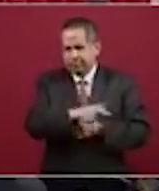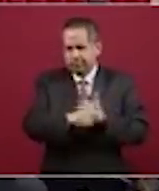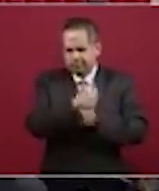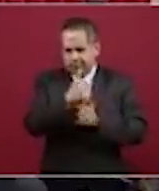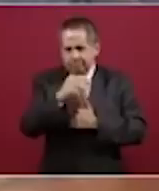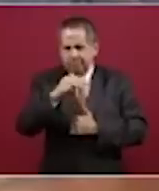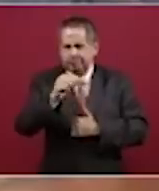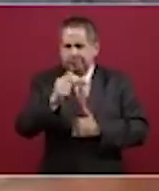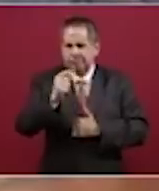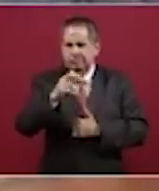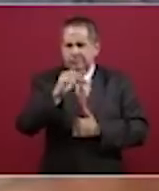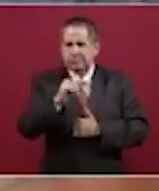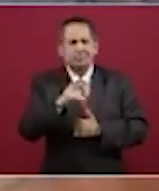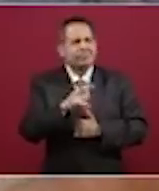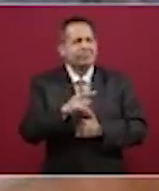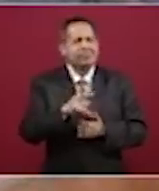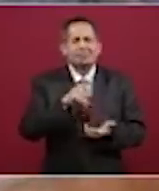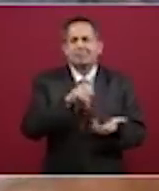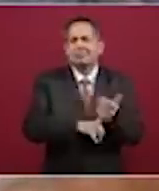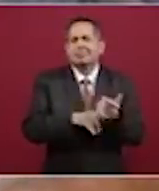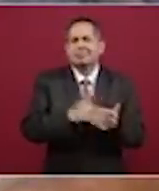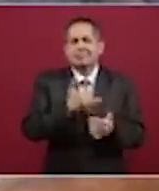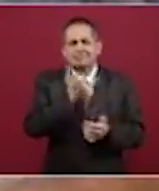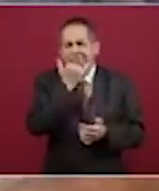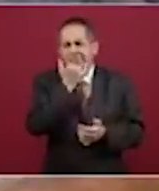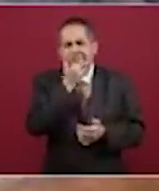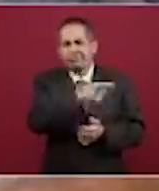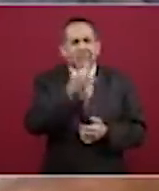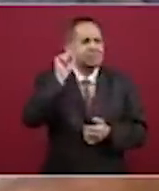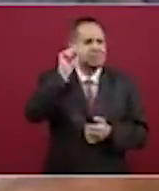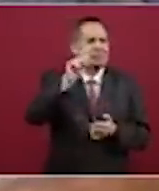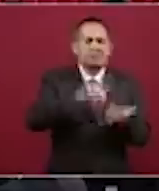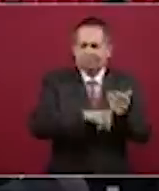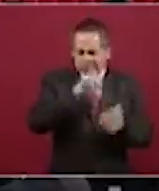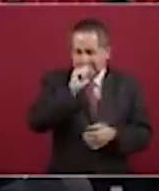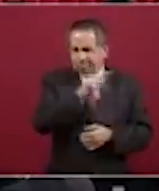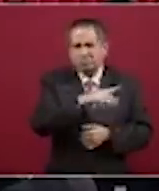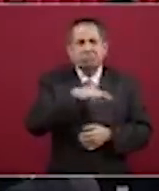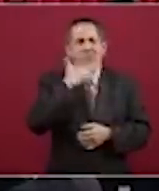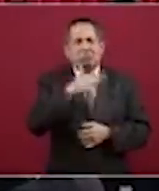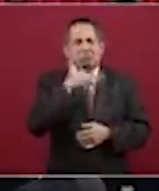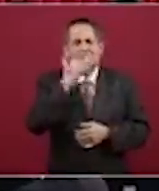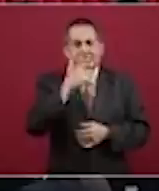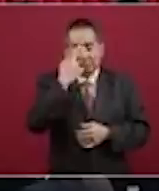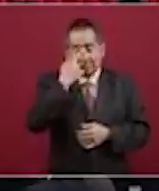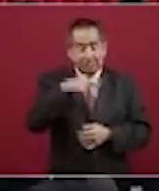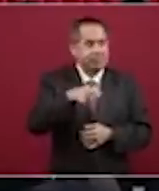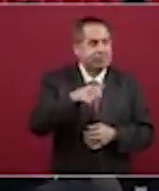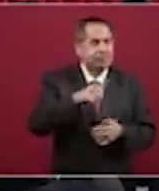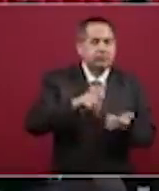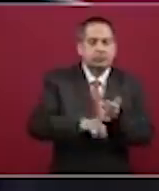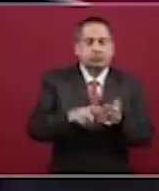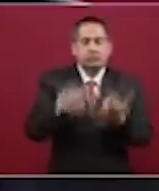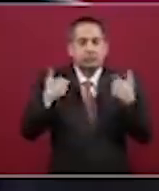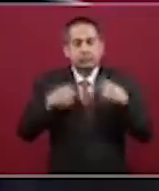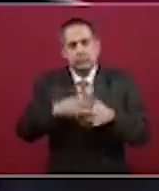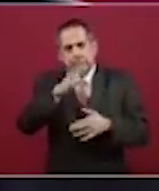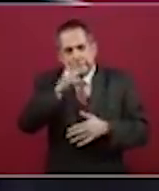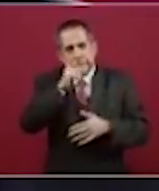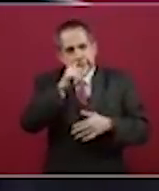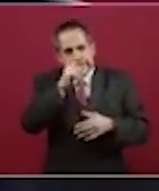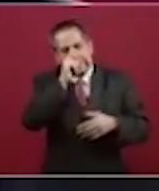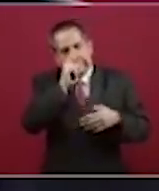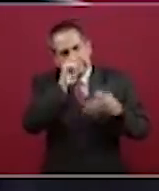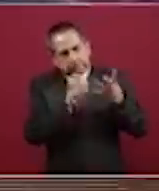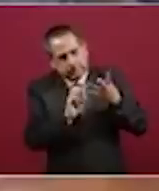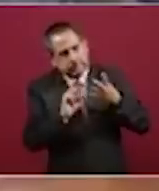para… dentro de los sindicatos, un mecanismo corrupto para que los maestros pudieran ingresar y que también como